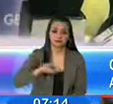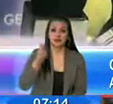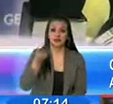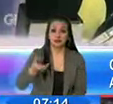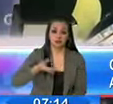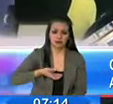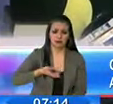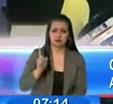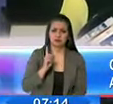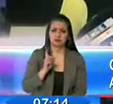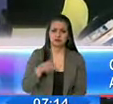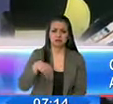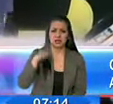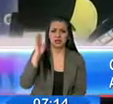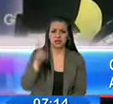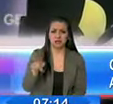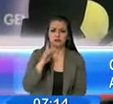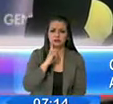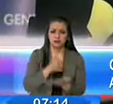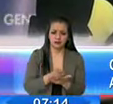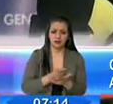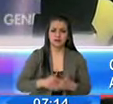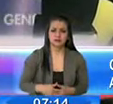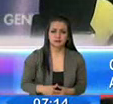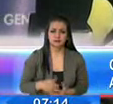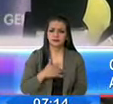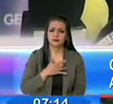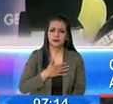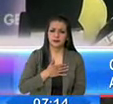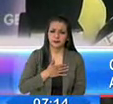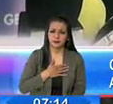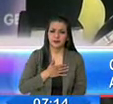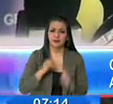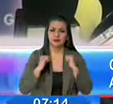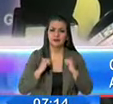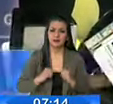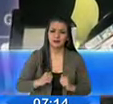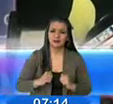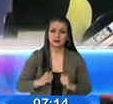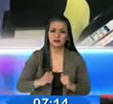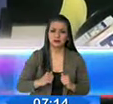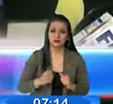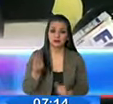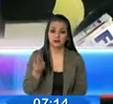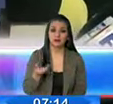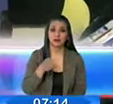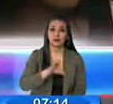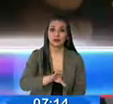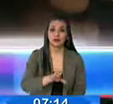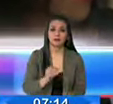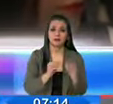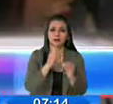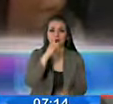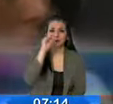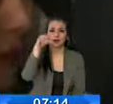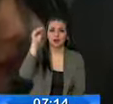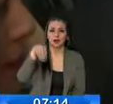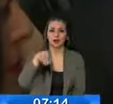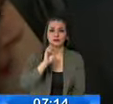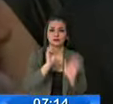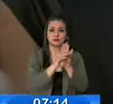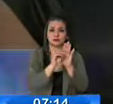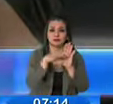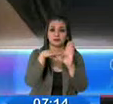Podrá resultar extraño, pero es lamentable y tristemente lapidario, pusieron las coimas a ganar intereses. El exfuncionario,